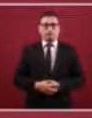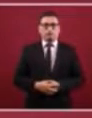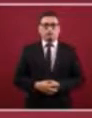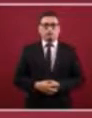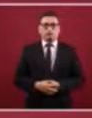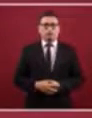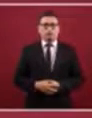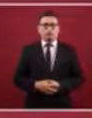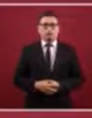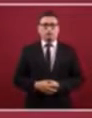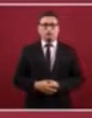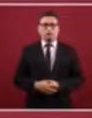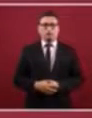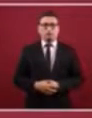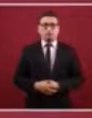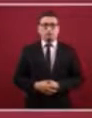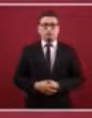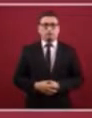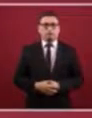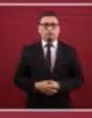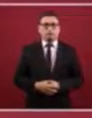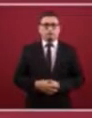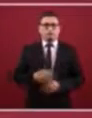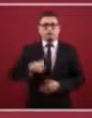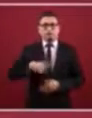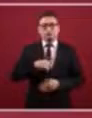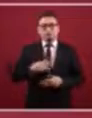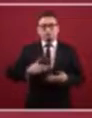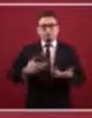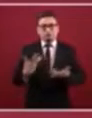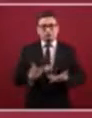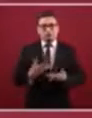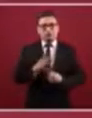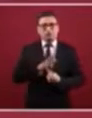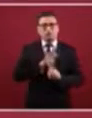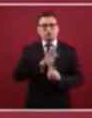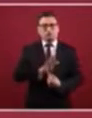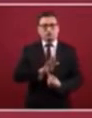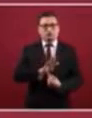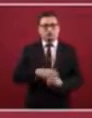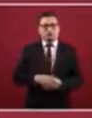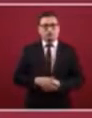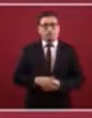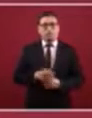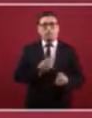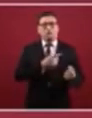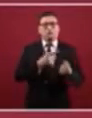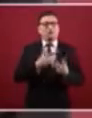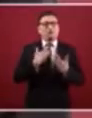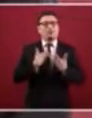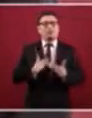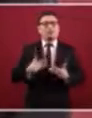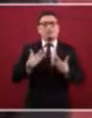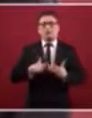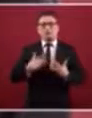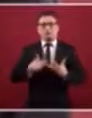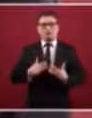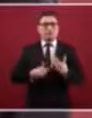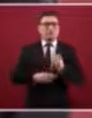tenemos nosotros que dar el ejemplo. Entonces, que nadie te rasgue las vestiduras.